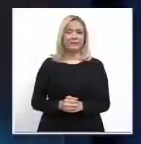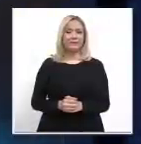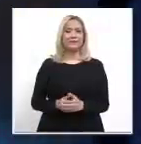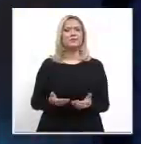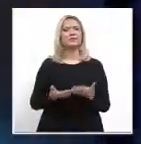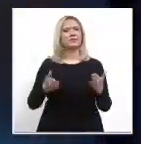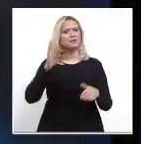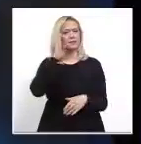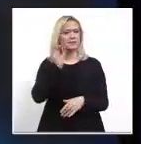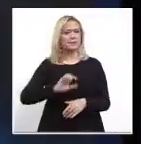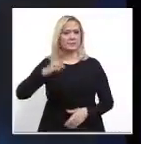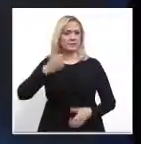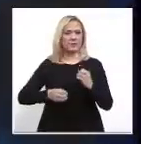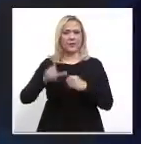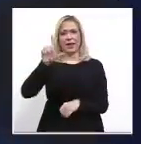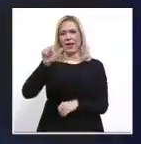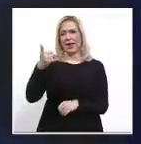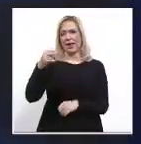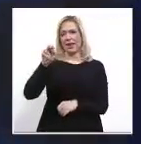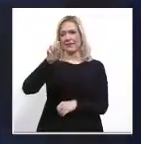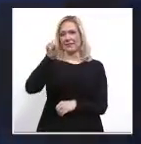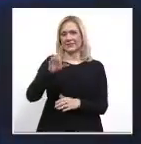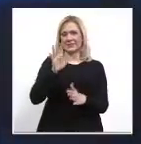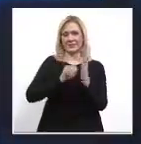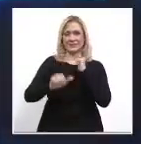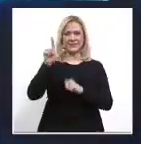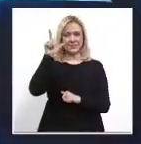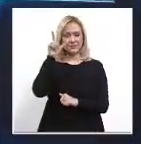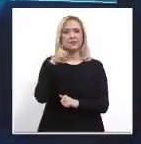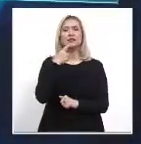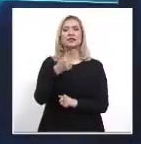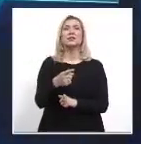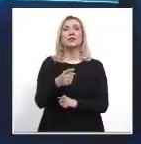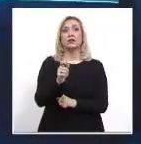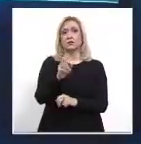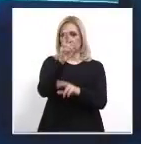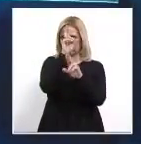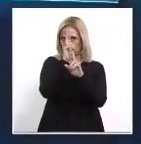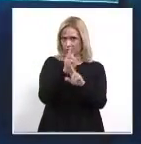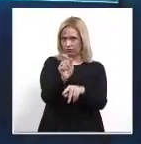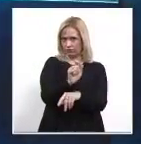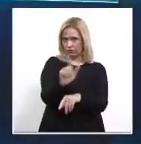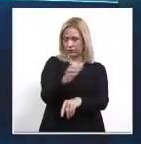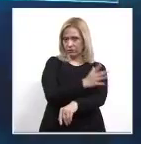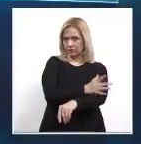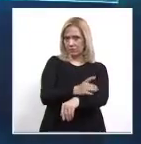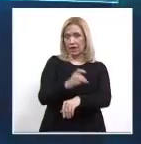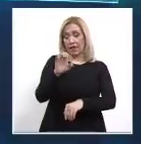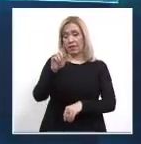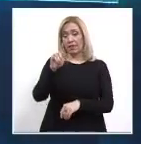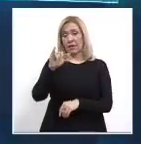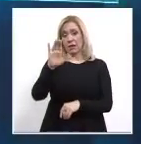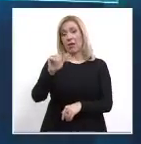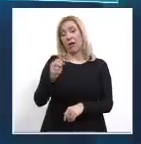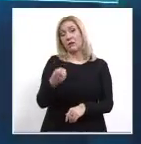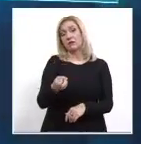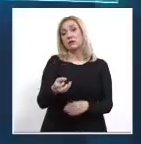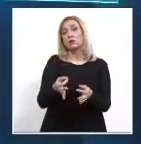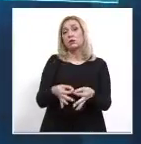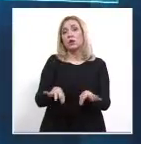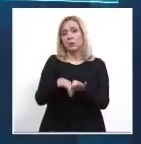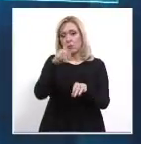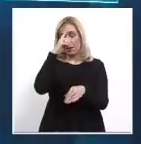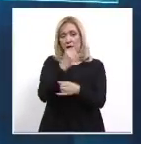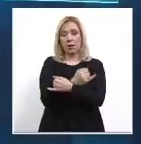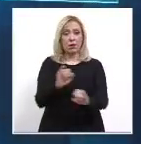El ministro Javier Lainez Potisek señaló que la ética es la base de la independencia judicial y se debe promover más en la